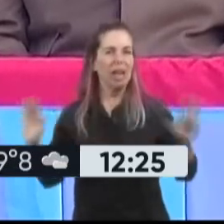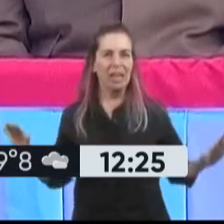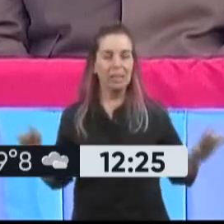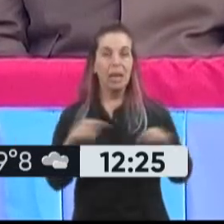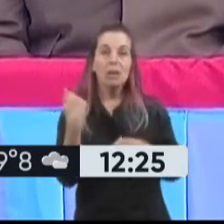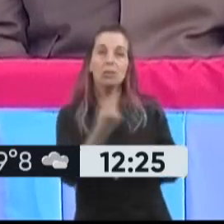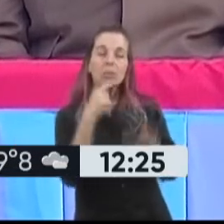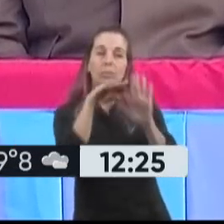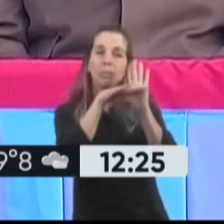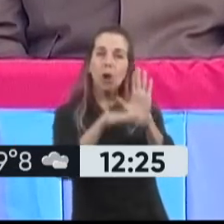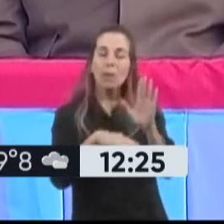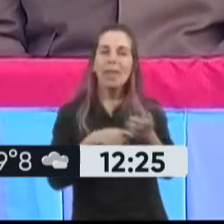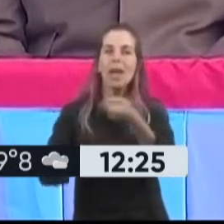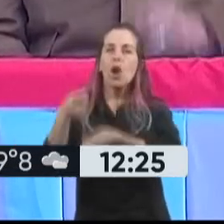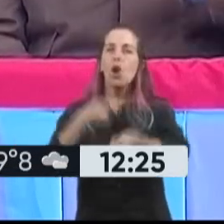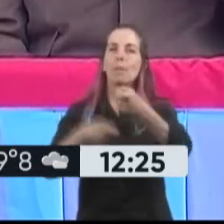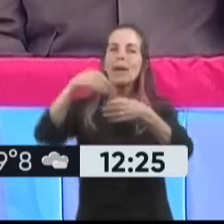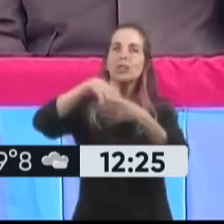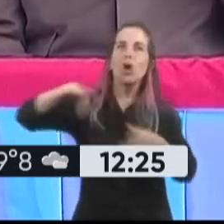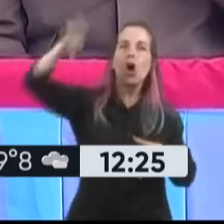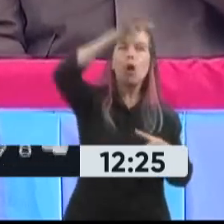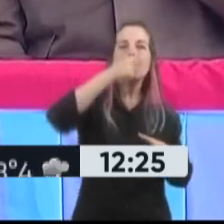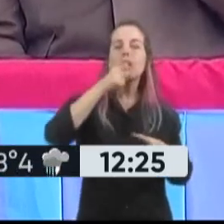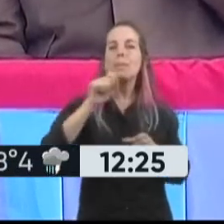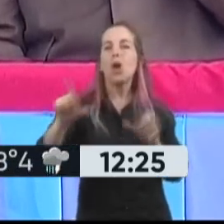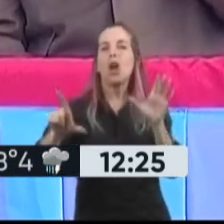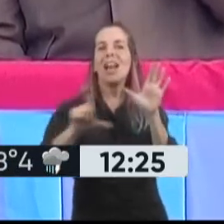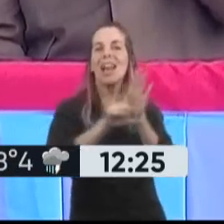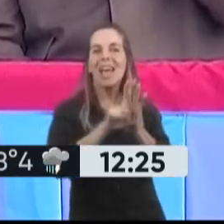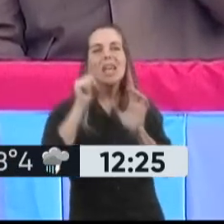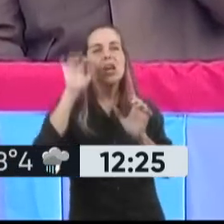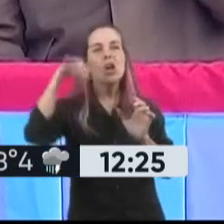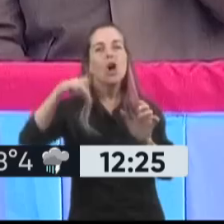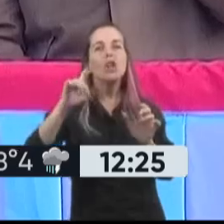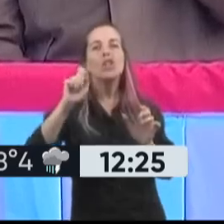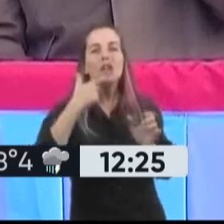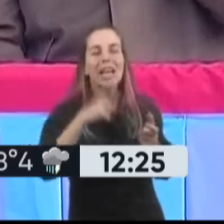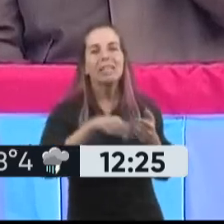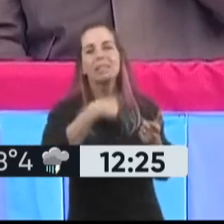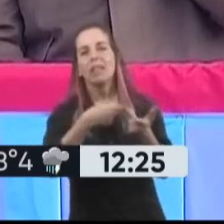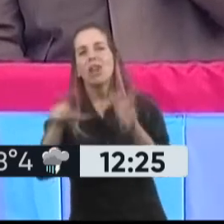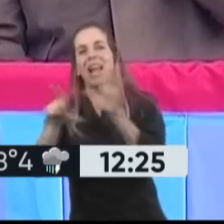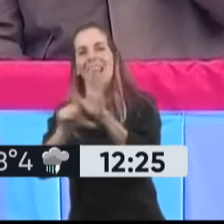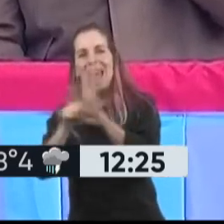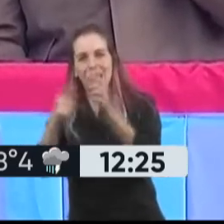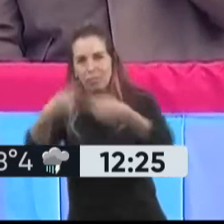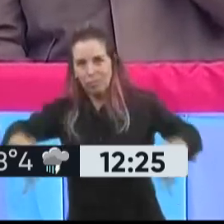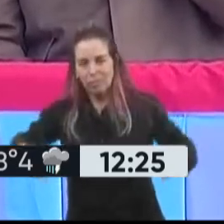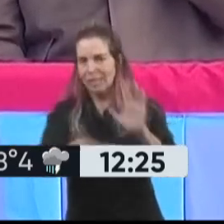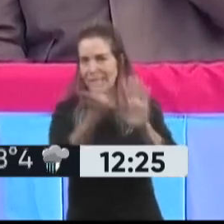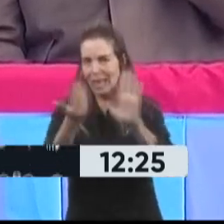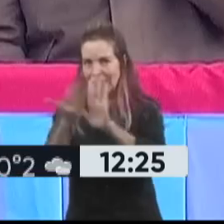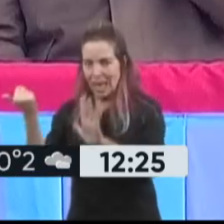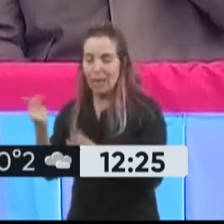normas distorsivas del comercio interior, como la ley de góndolas y la ley de abastecimiento. Eliminamos la resolución